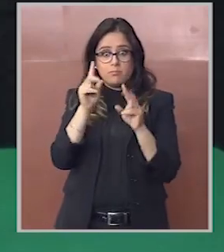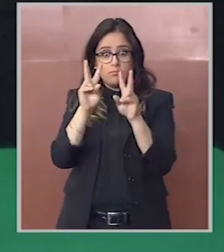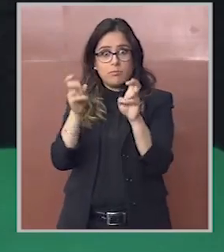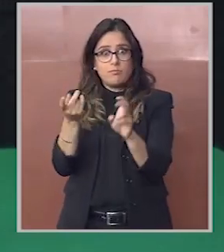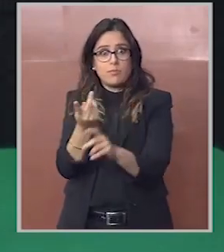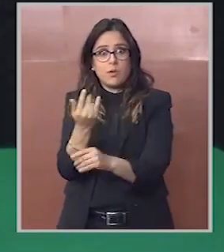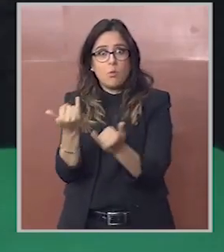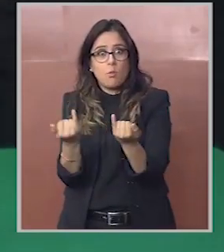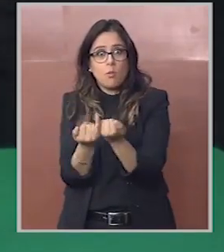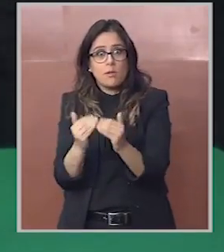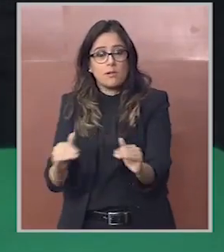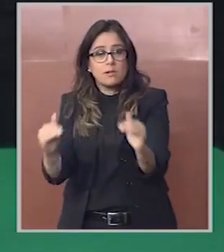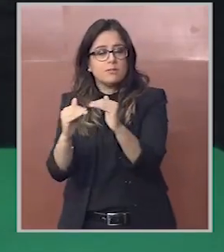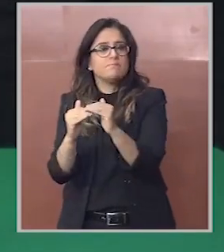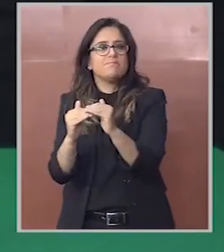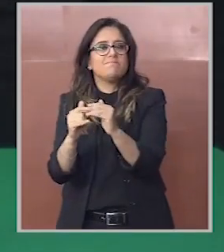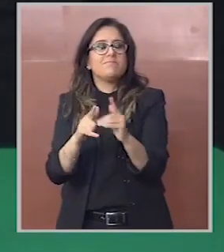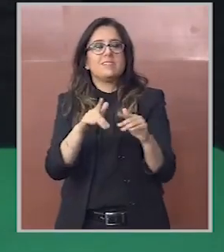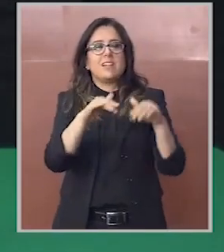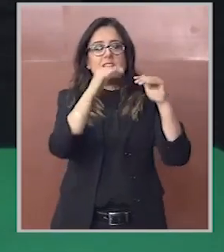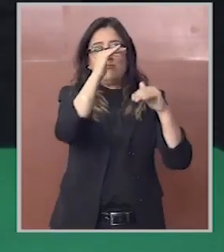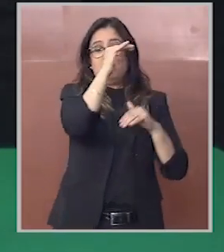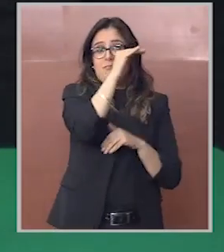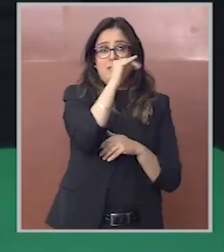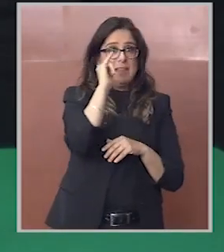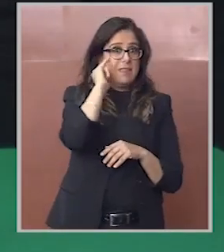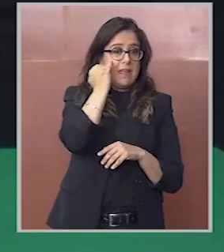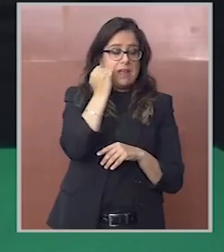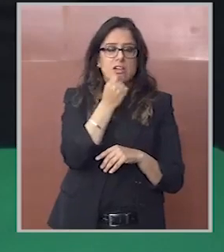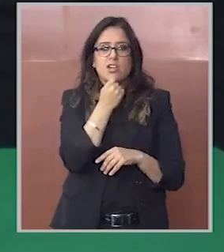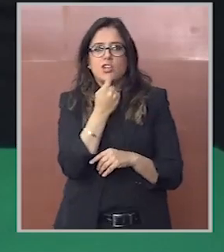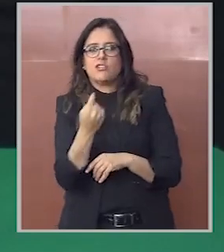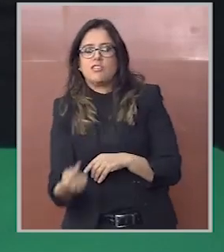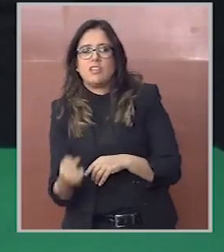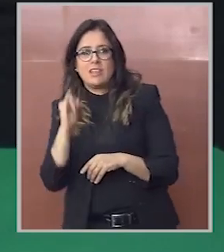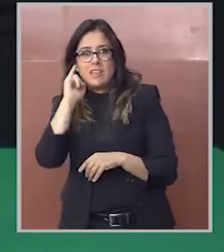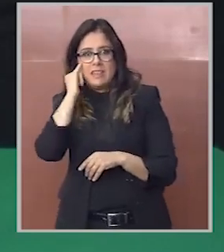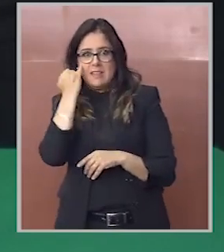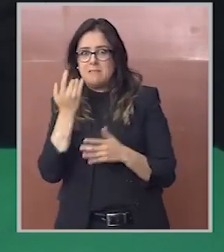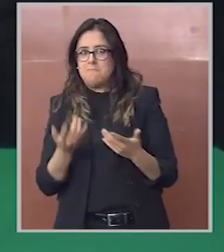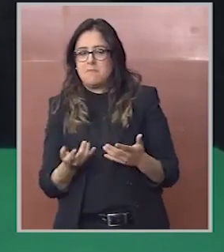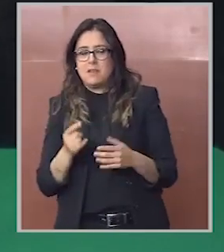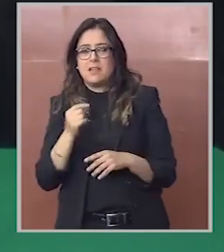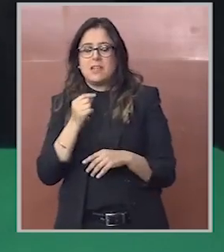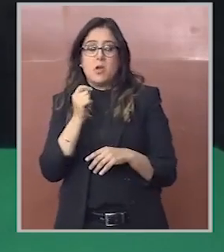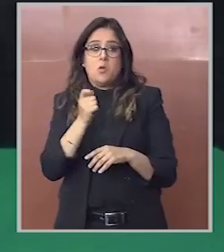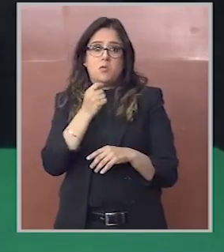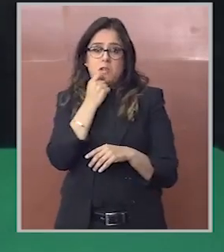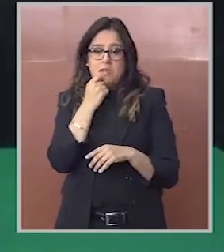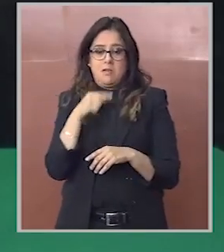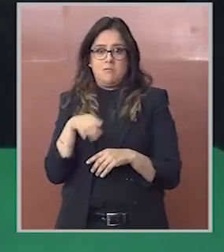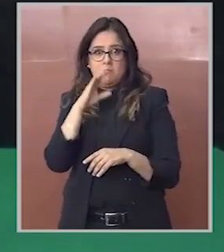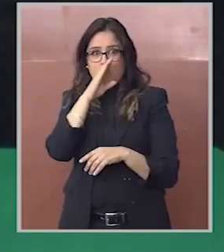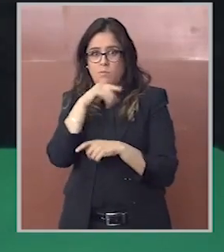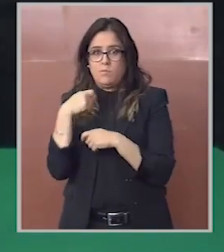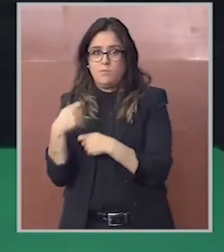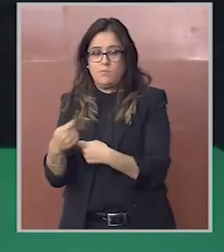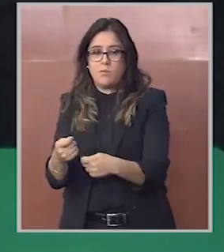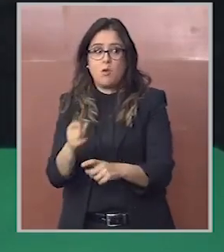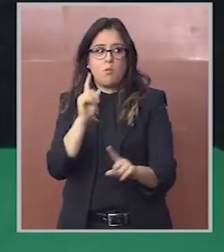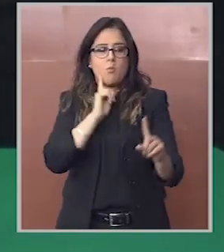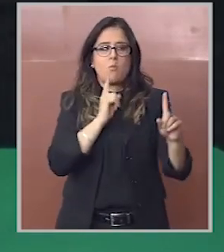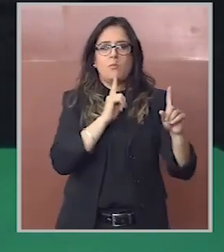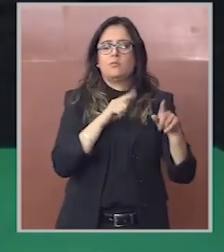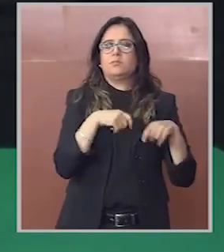indígena no o de una niña afrodescendiente o de una mujer afrodescendiente las brechas sociales son